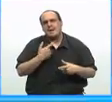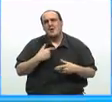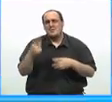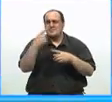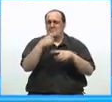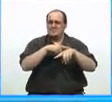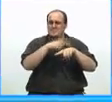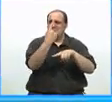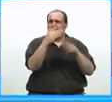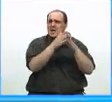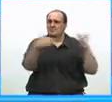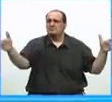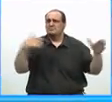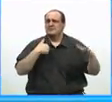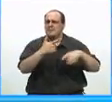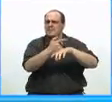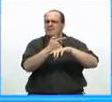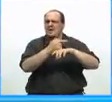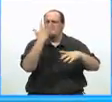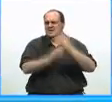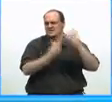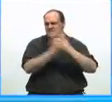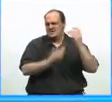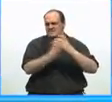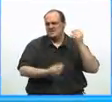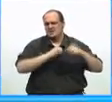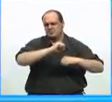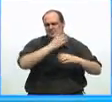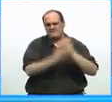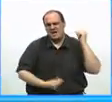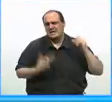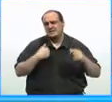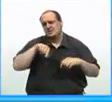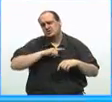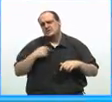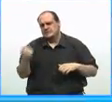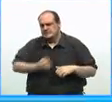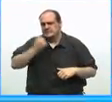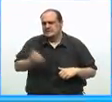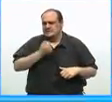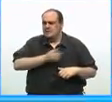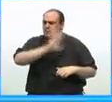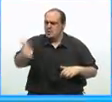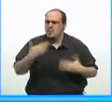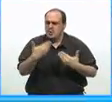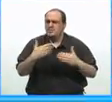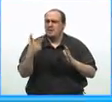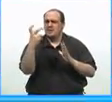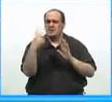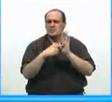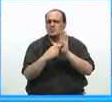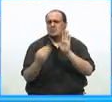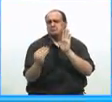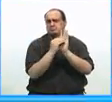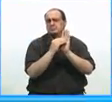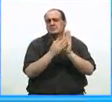y y bueno quizás est estos partidos antes los perdíamos sacarlo adelante logramos ganarlo sumamos Tres puntos muy importantes